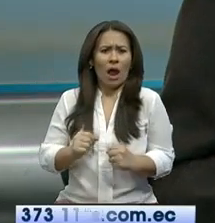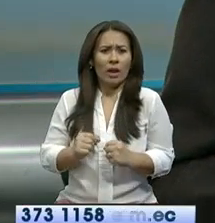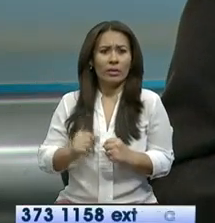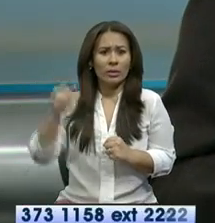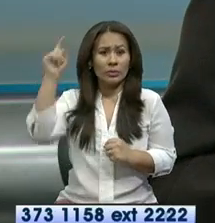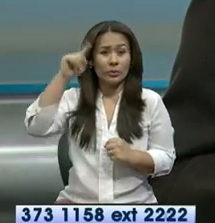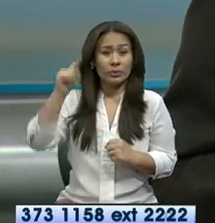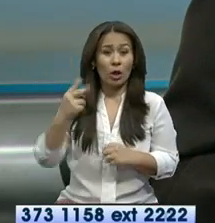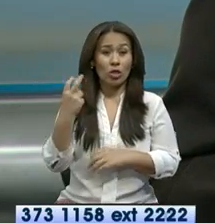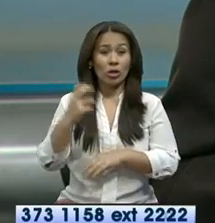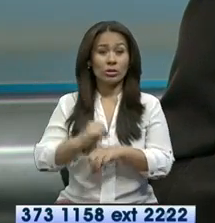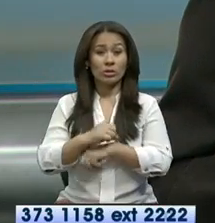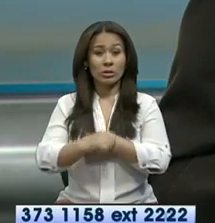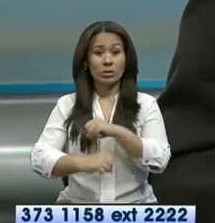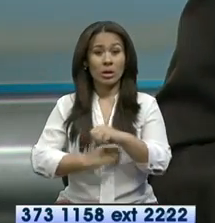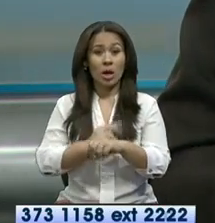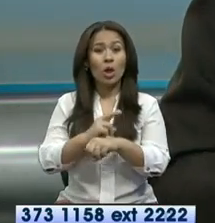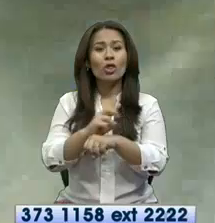de 2 horas.